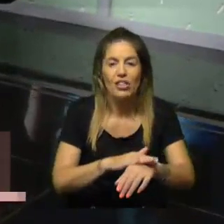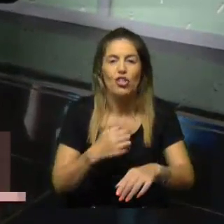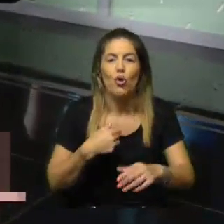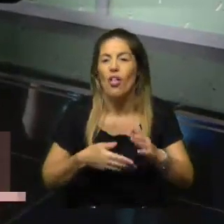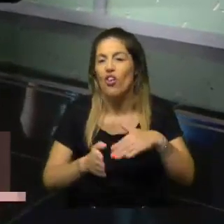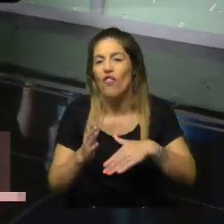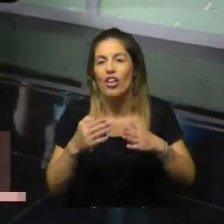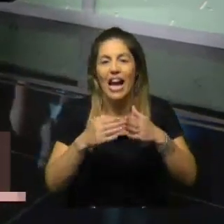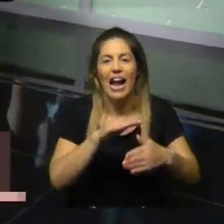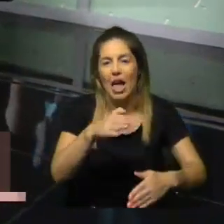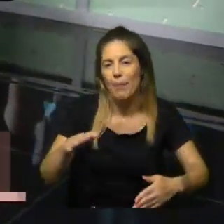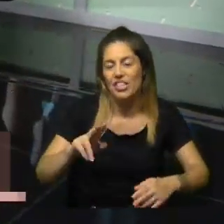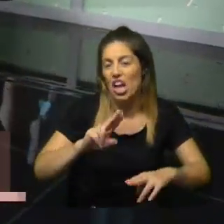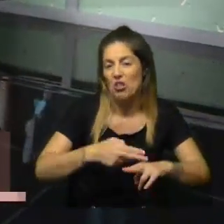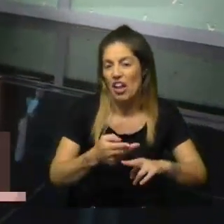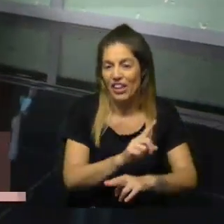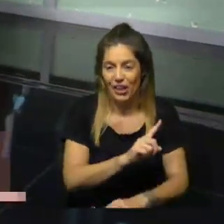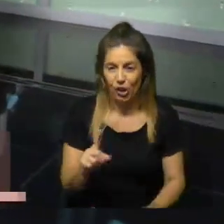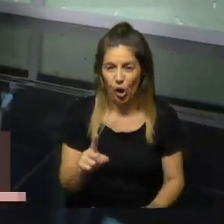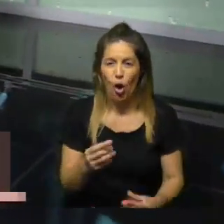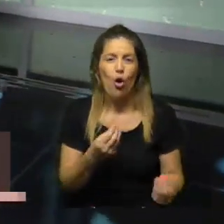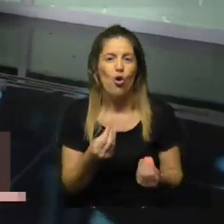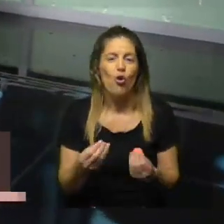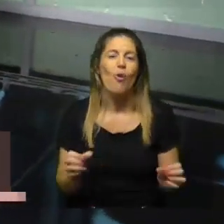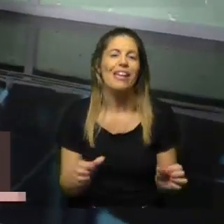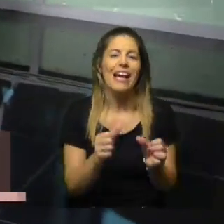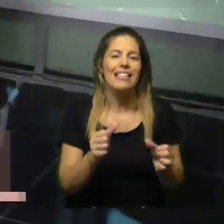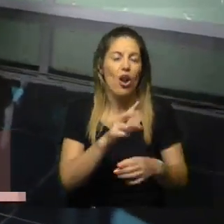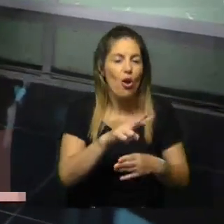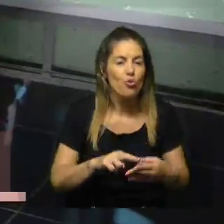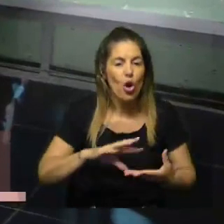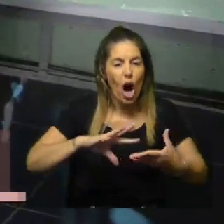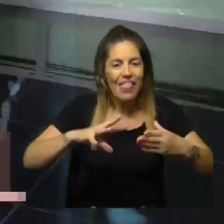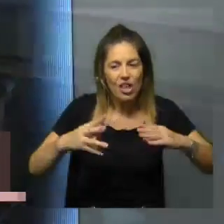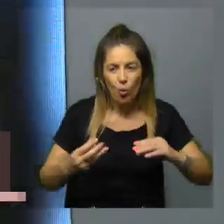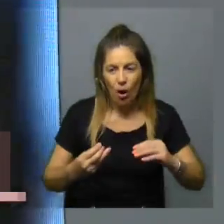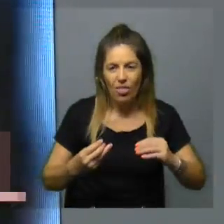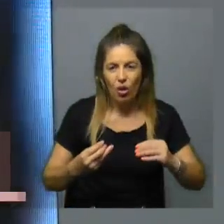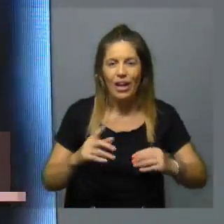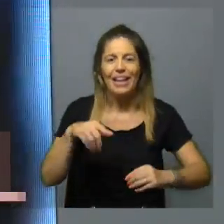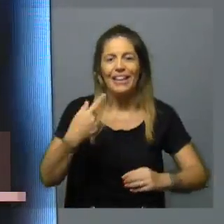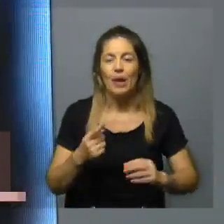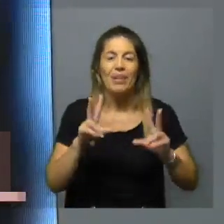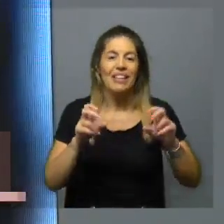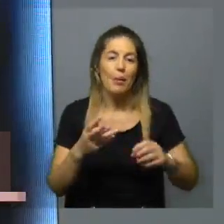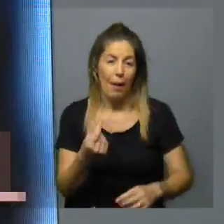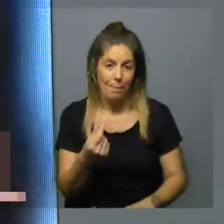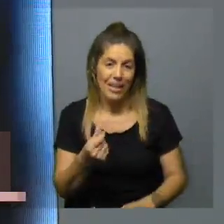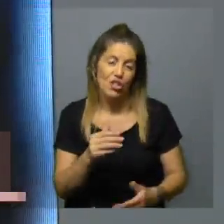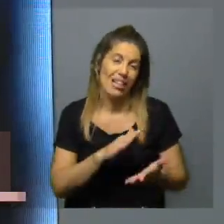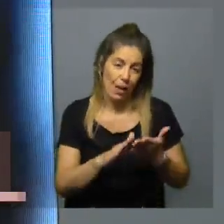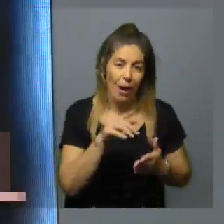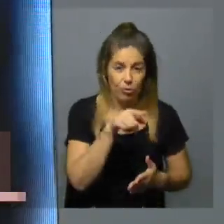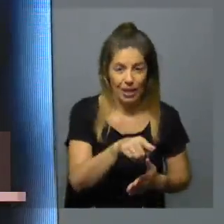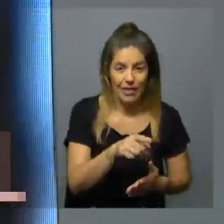la playa, después no lo repongo más. Digo, ¿cómo sería ese uso adecuado? Y después el tema del precio, yo sé que escapa a ustedes, pero